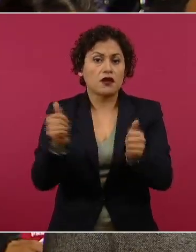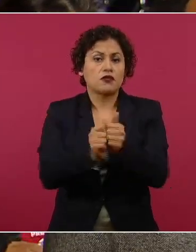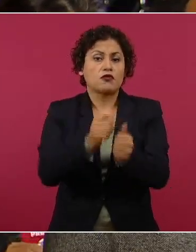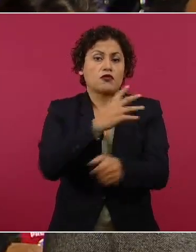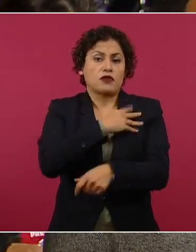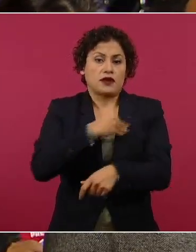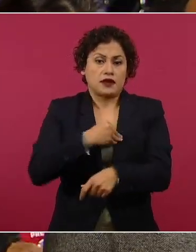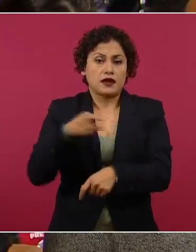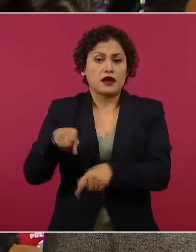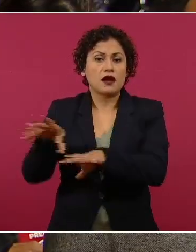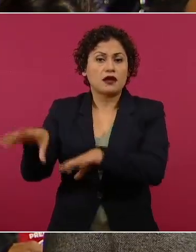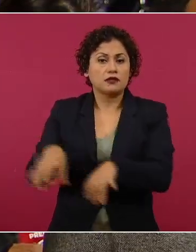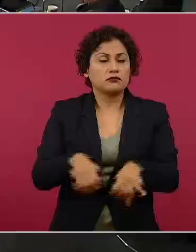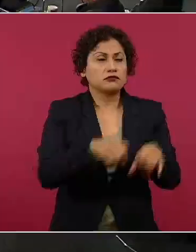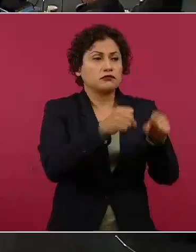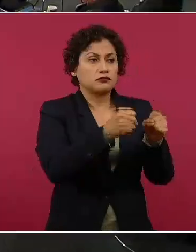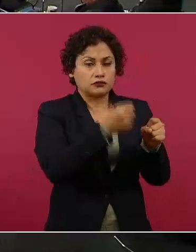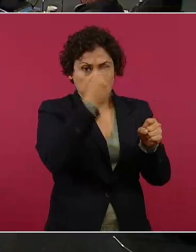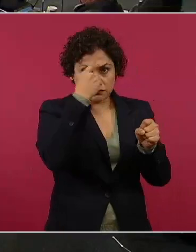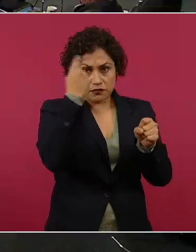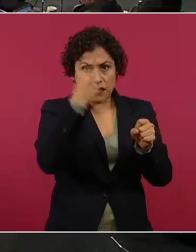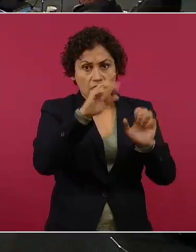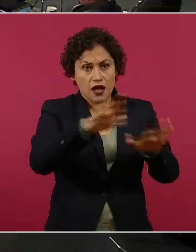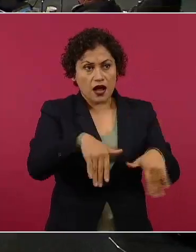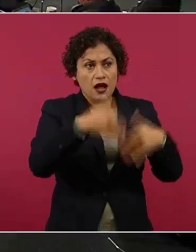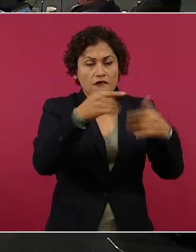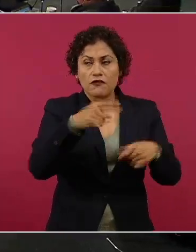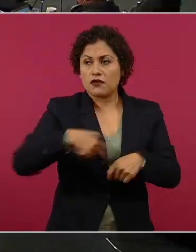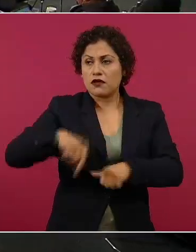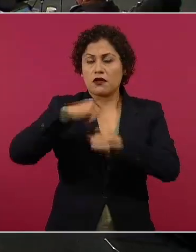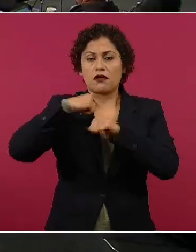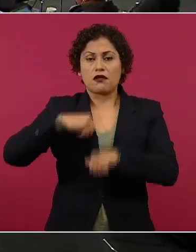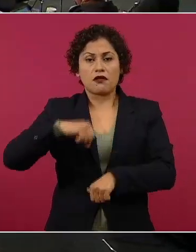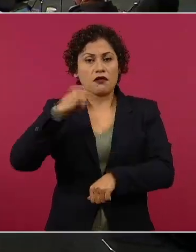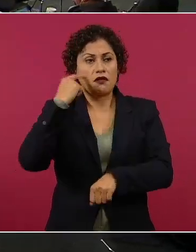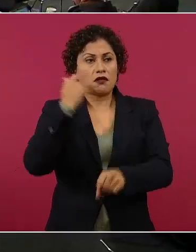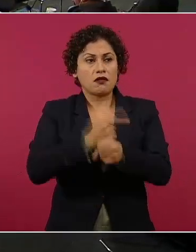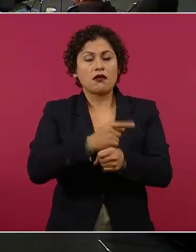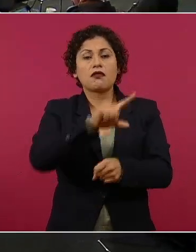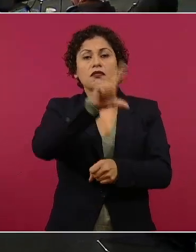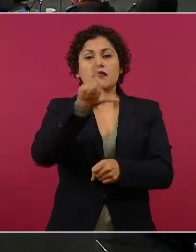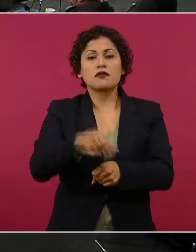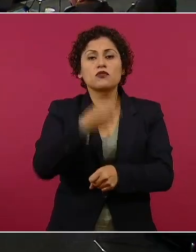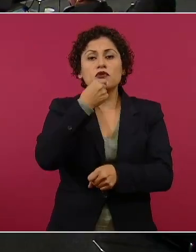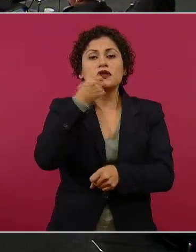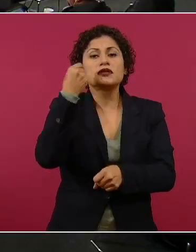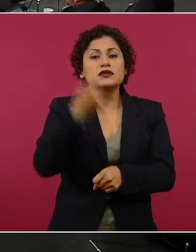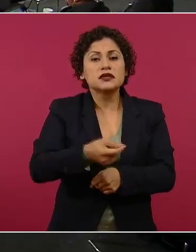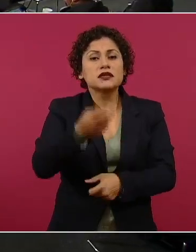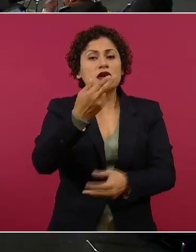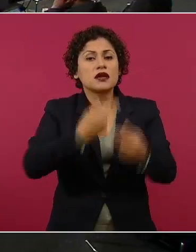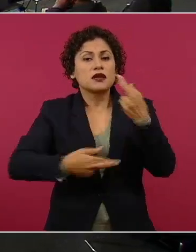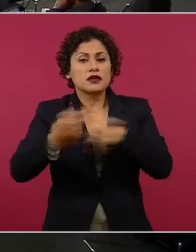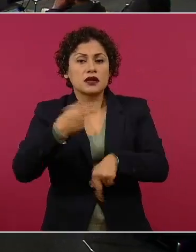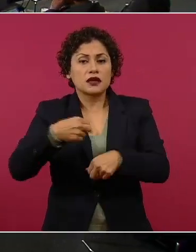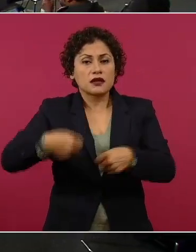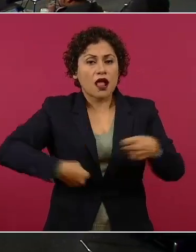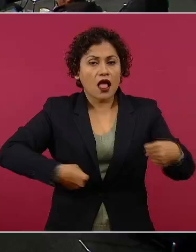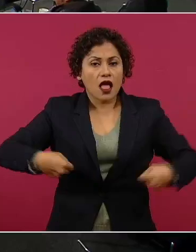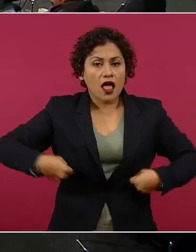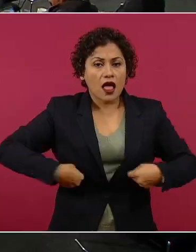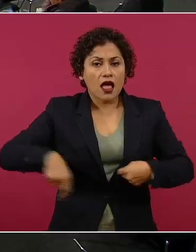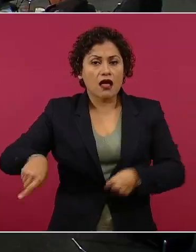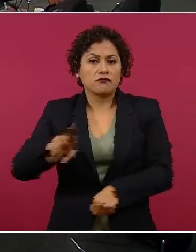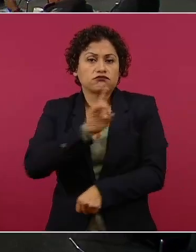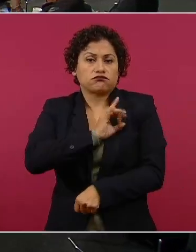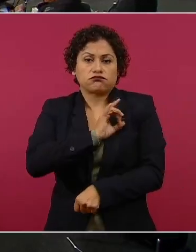hija supuestamente a cambiarle el pañal fuera de la vista de las autoridades y la niña regresó llorando con moretones en la cadera y desde ese día tiene terror de estar con